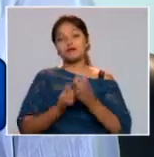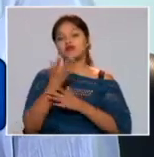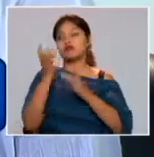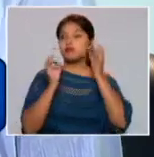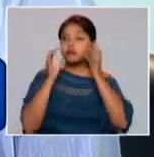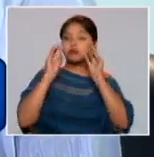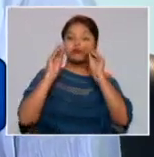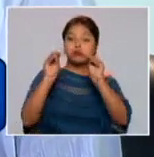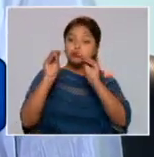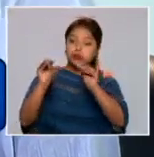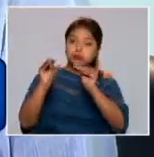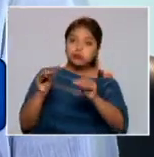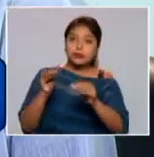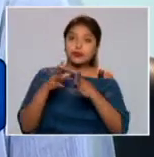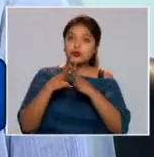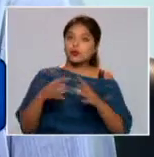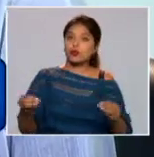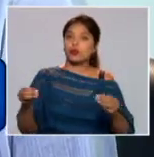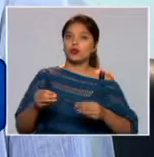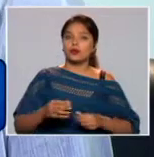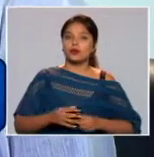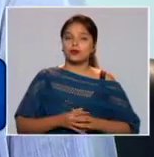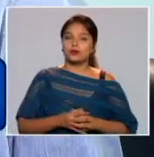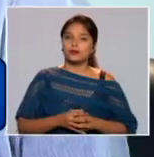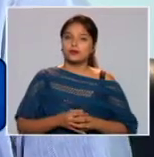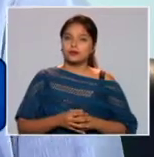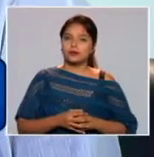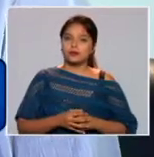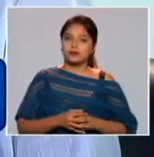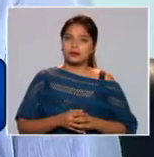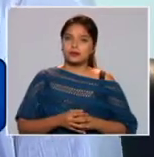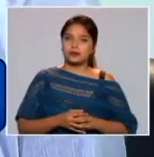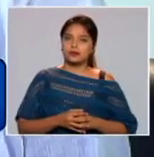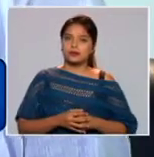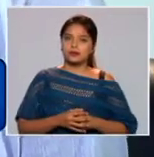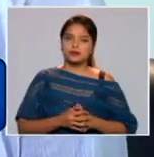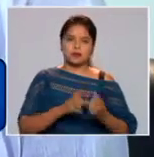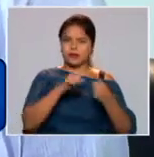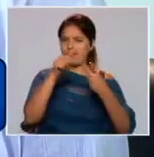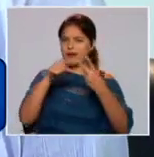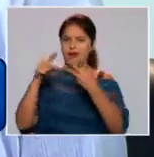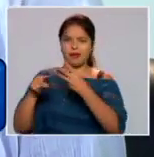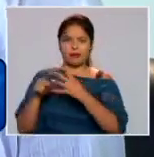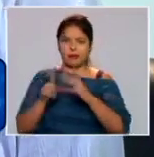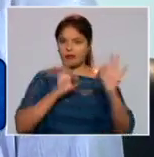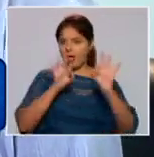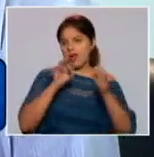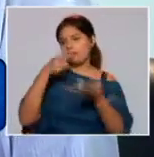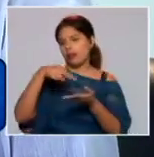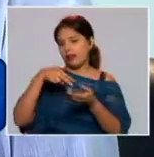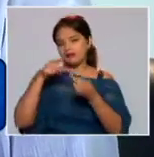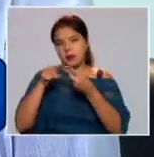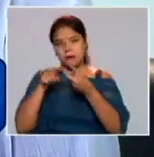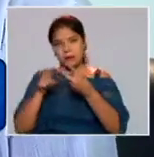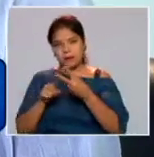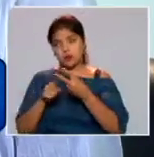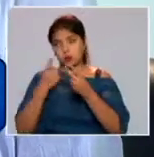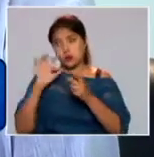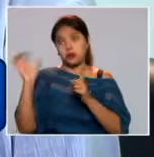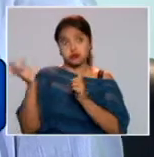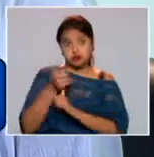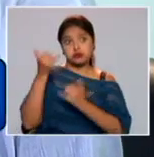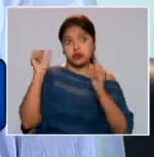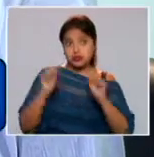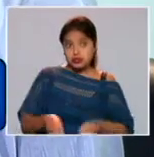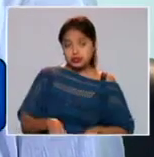a la formación desde desde las disciplinas artísticas Me parece que sí igual eh